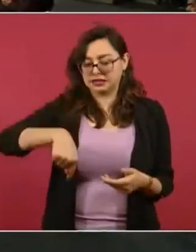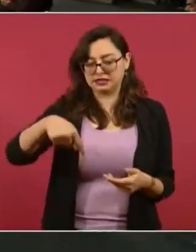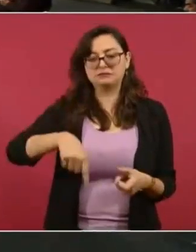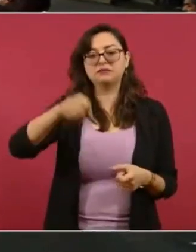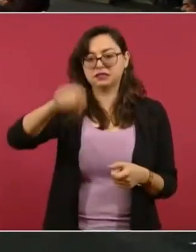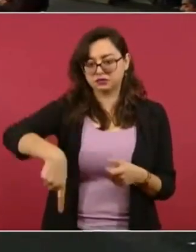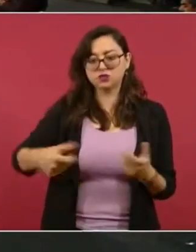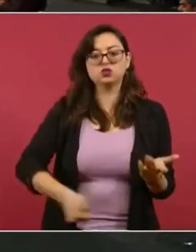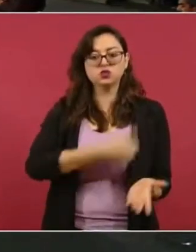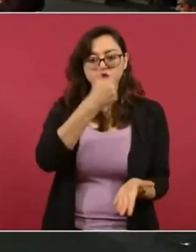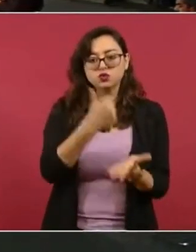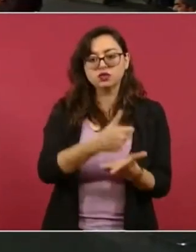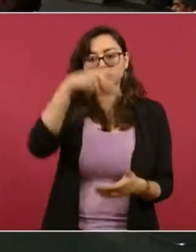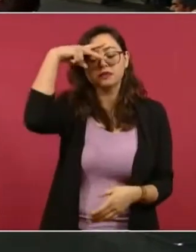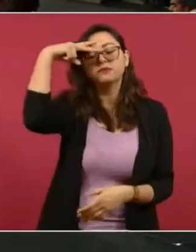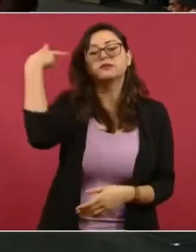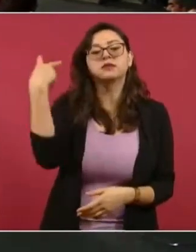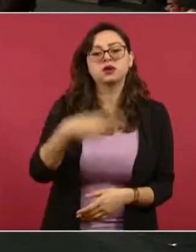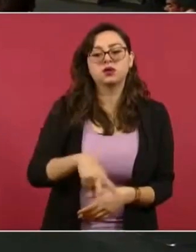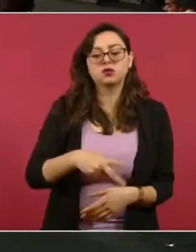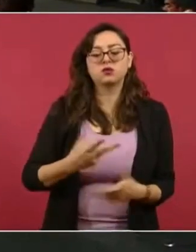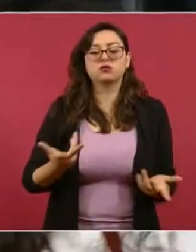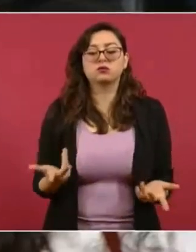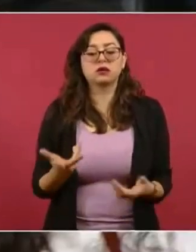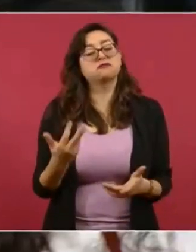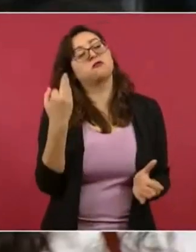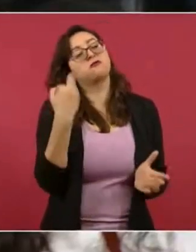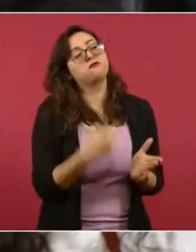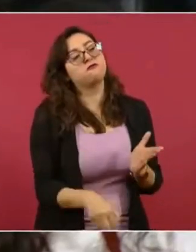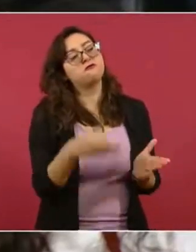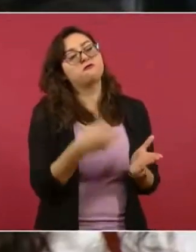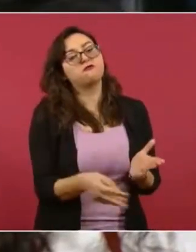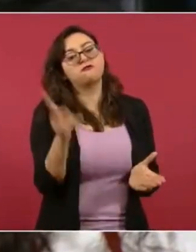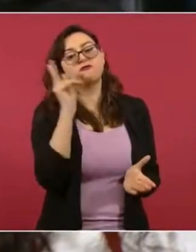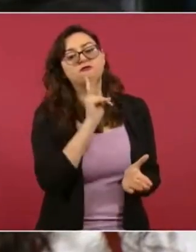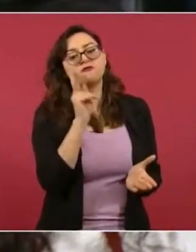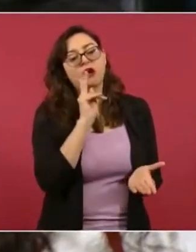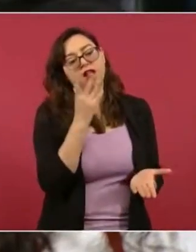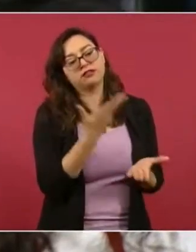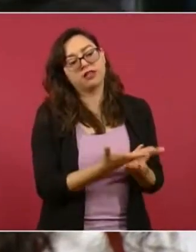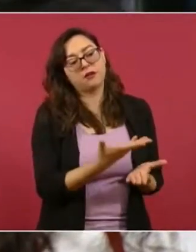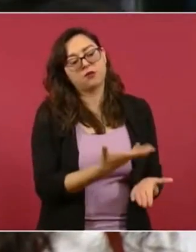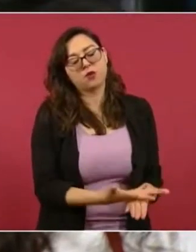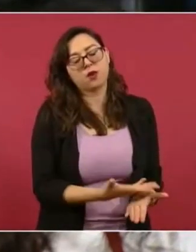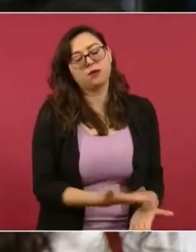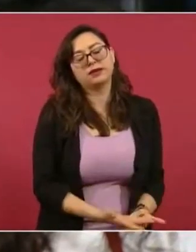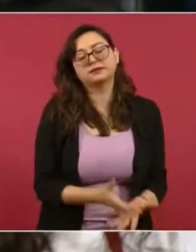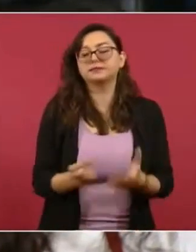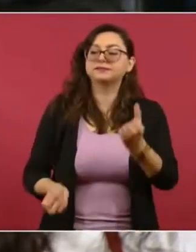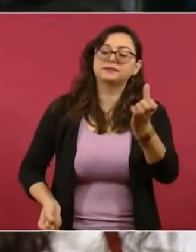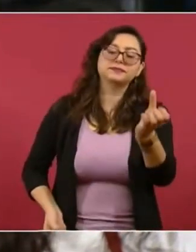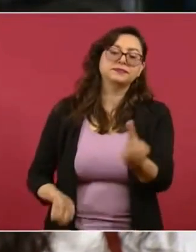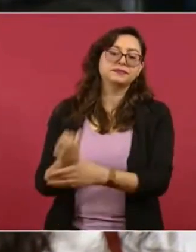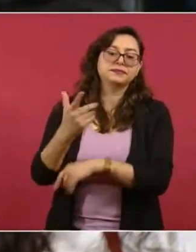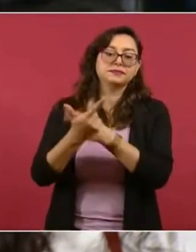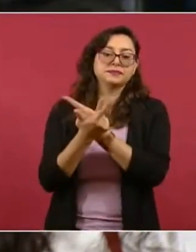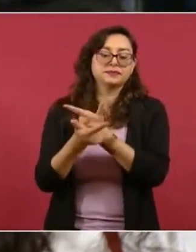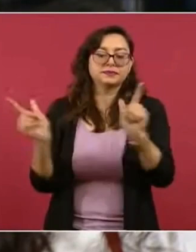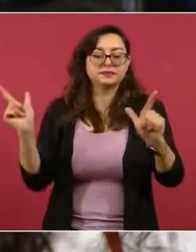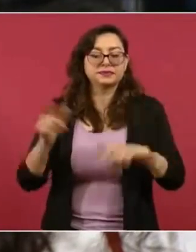México argumentando que no había datos de prueba que concretaran su vinculación a proceso por